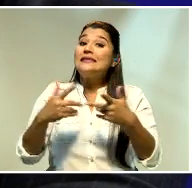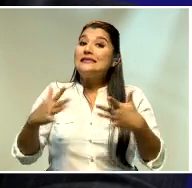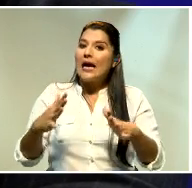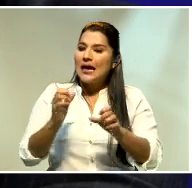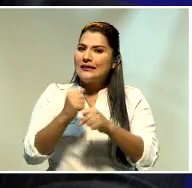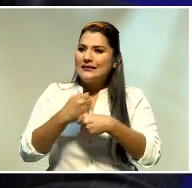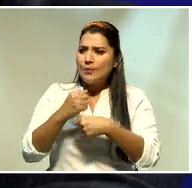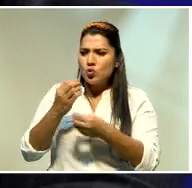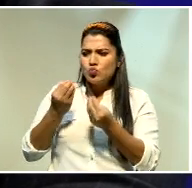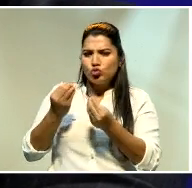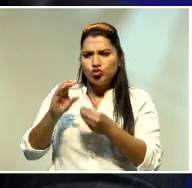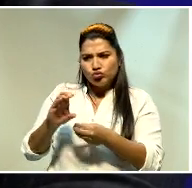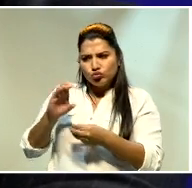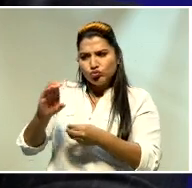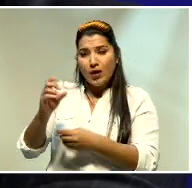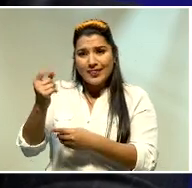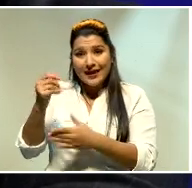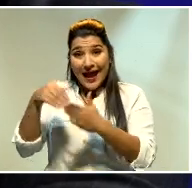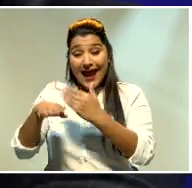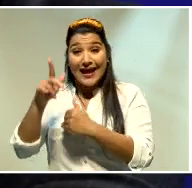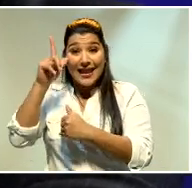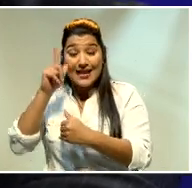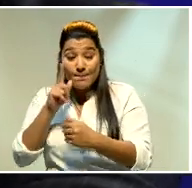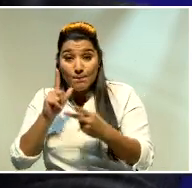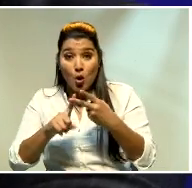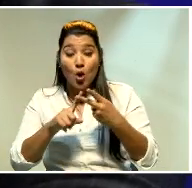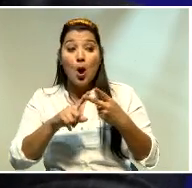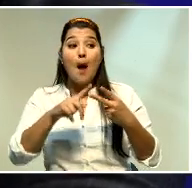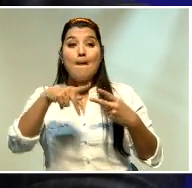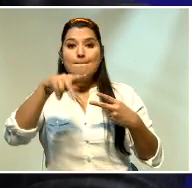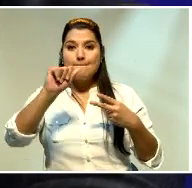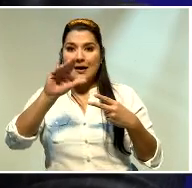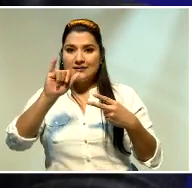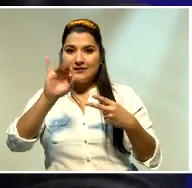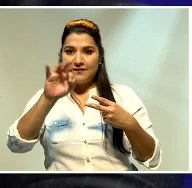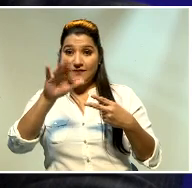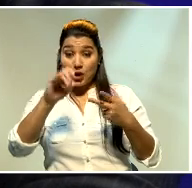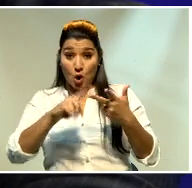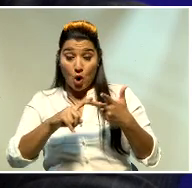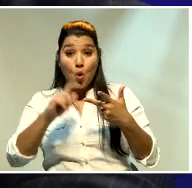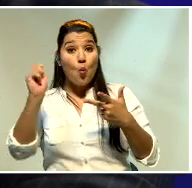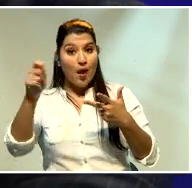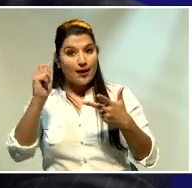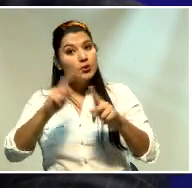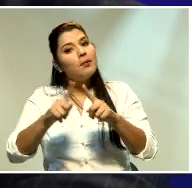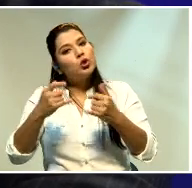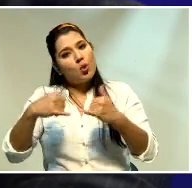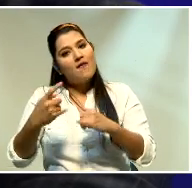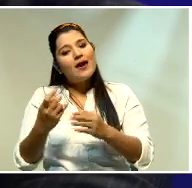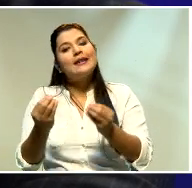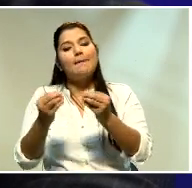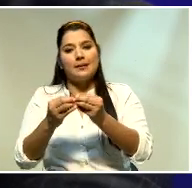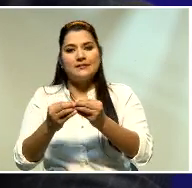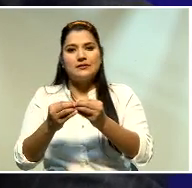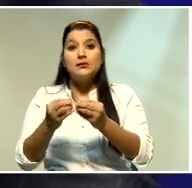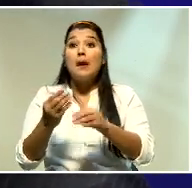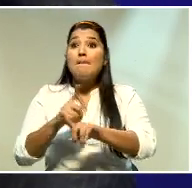en acueductos, tanto en Limón como en el Pacífico, como en la zona de Guanacaste, pero tenemos que avanzar más. Pero se ha avanzado